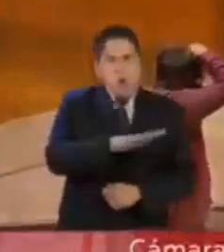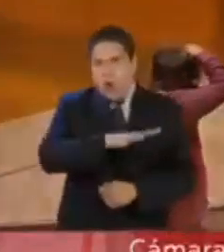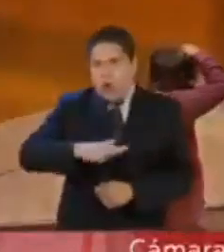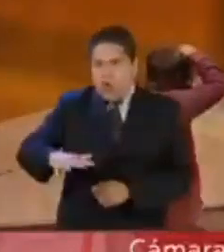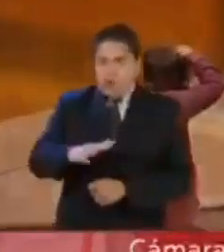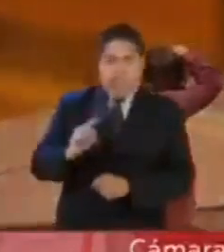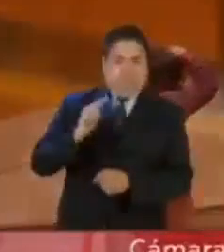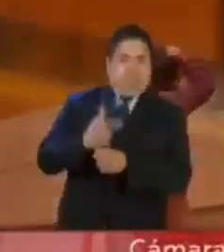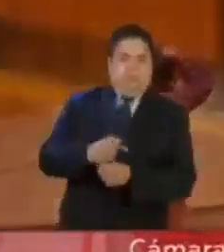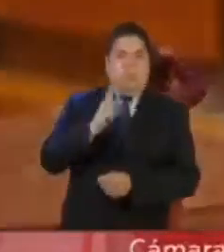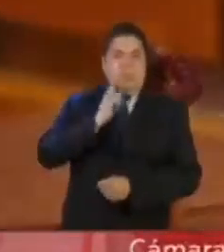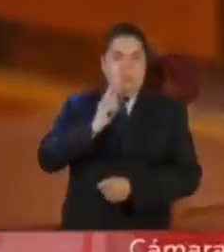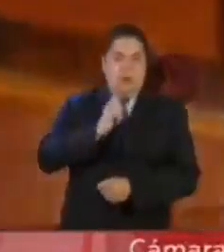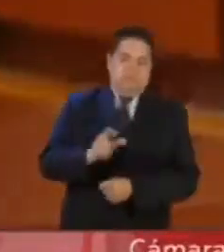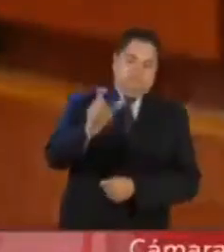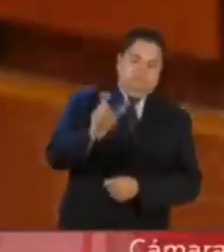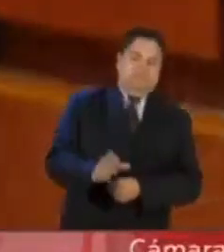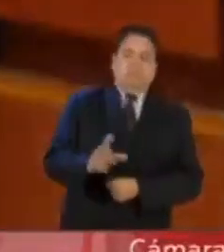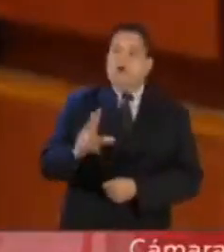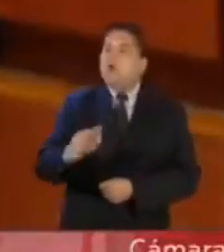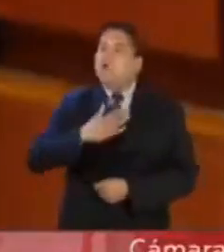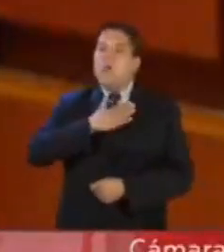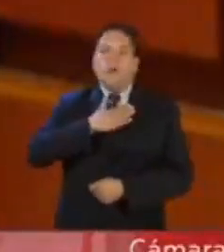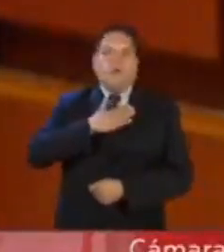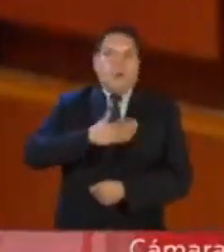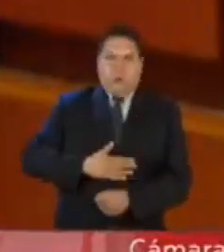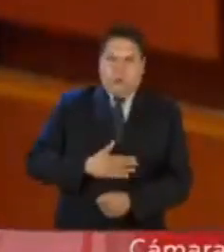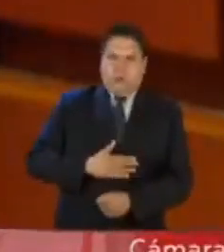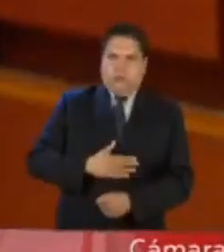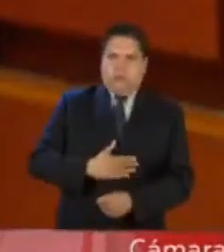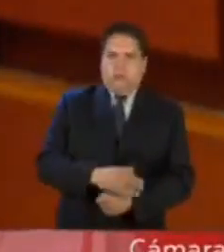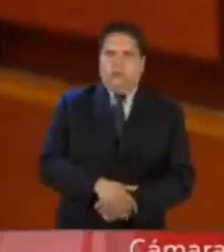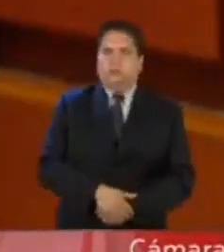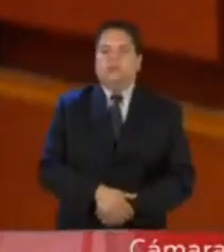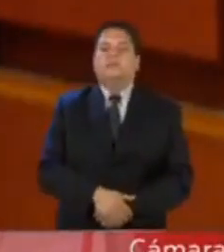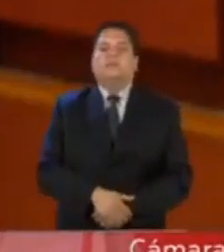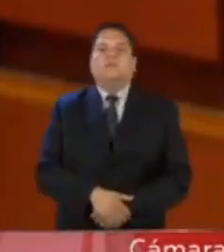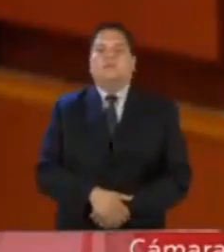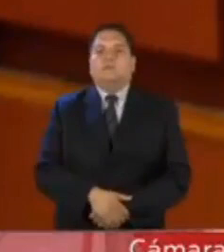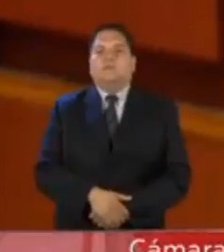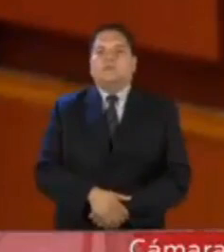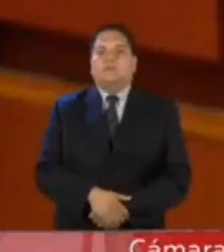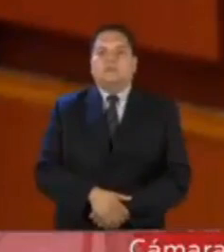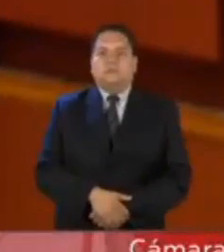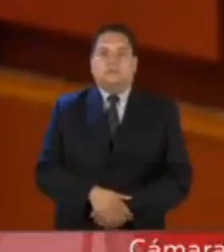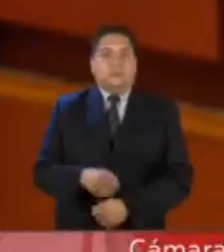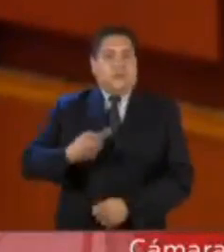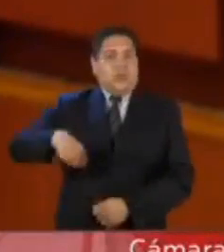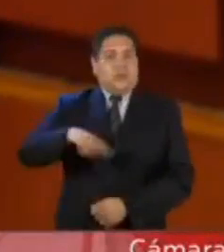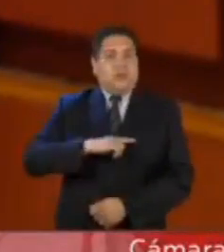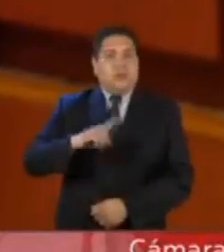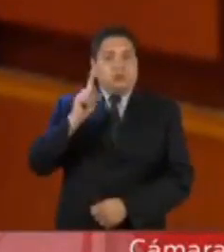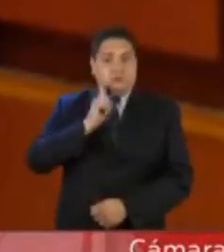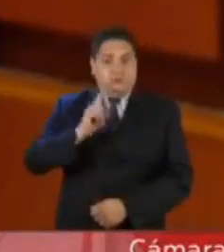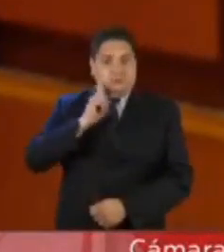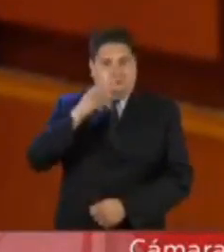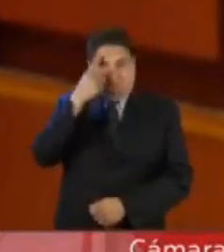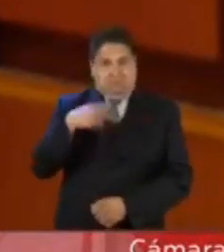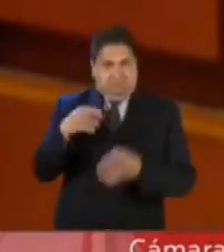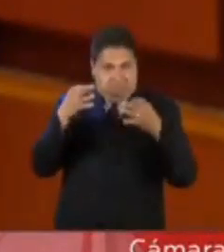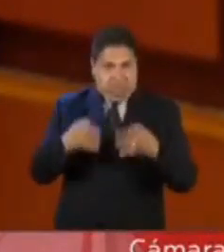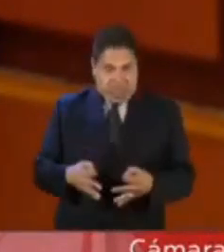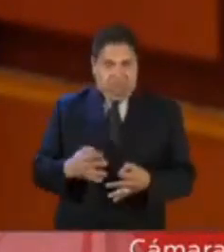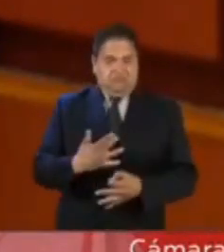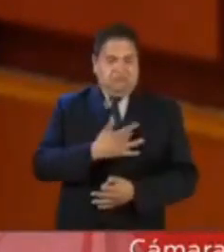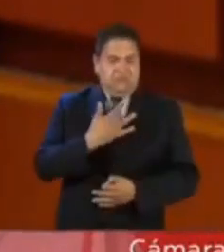mujeres aquí vivimos una realidad que nos duele hasta los huesos pero además parece